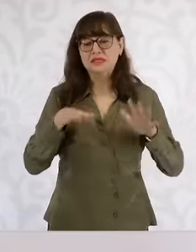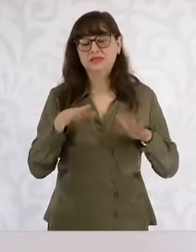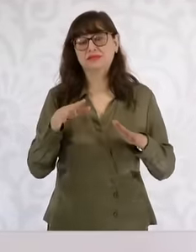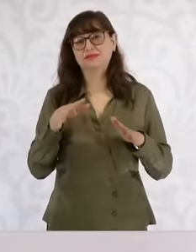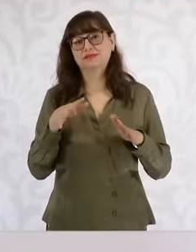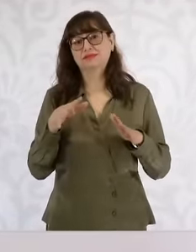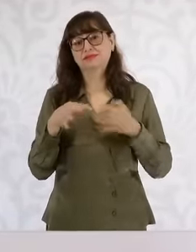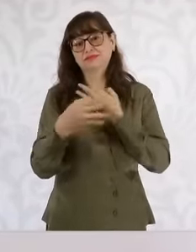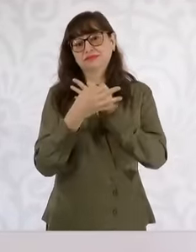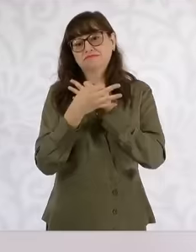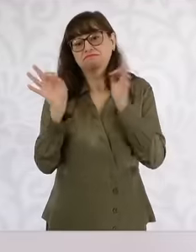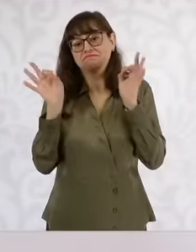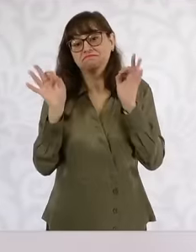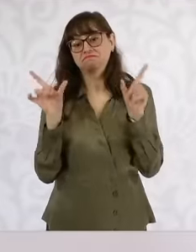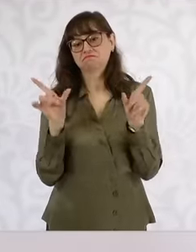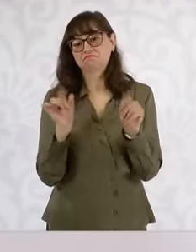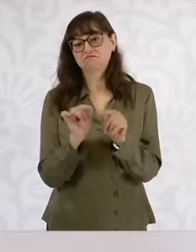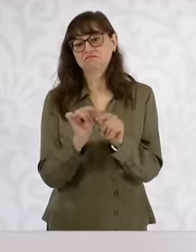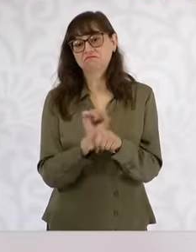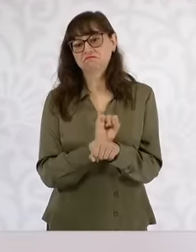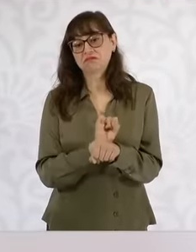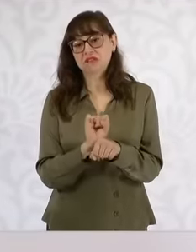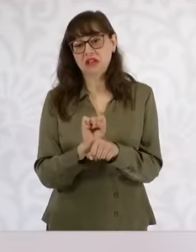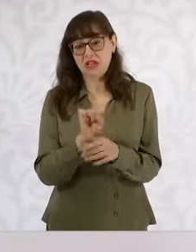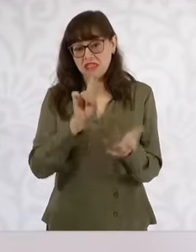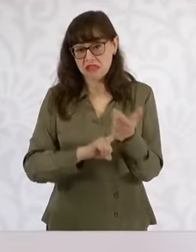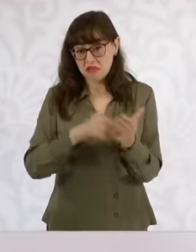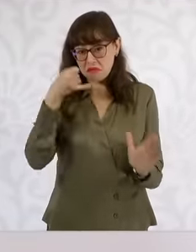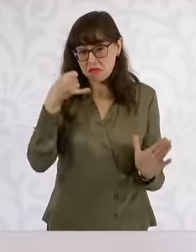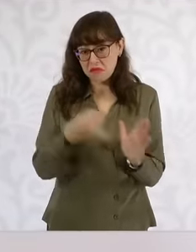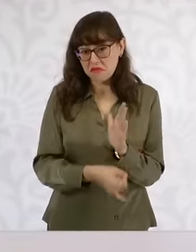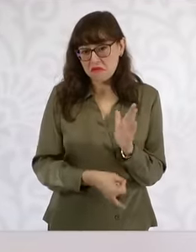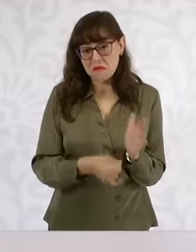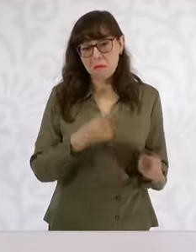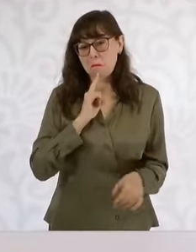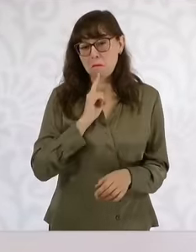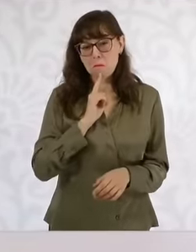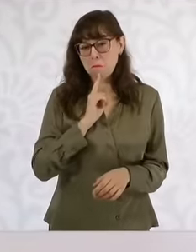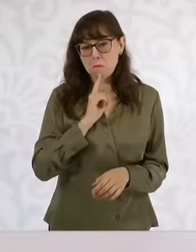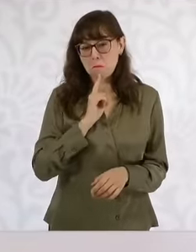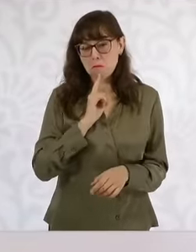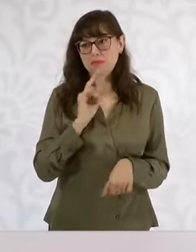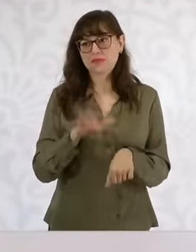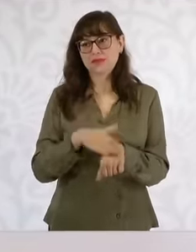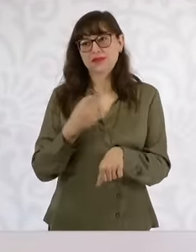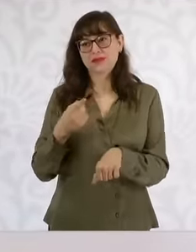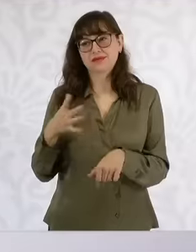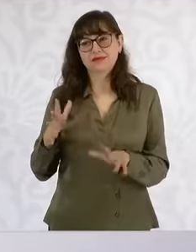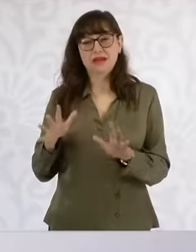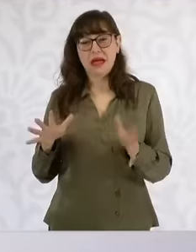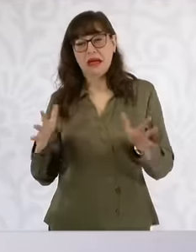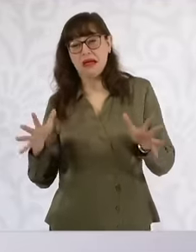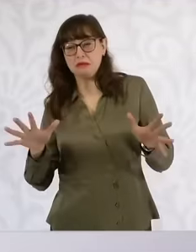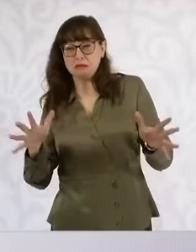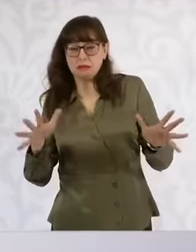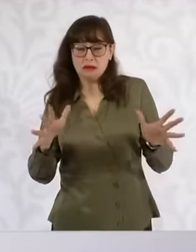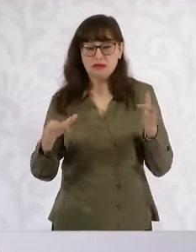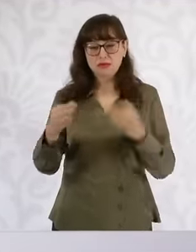es la única forma de que logren un consenso. Pero pues se trata de que cada país pueda ver